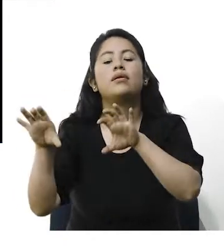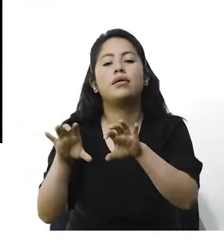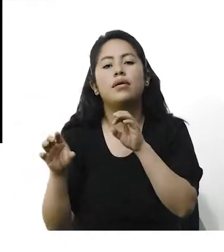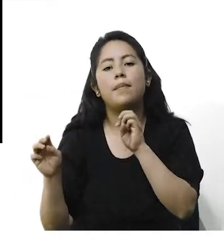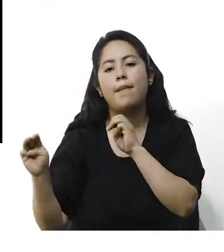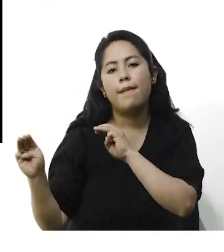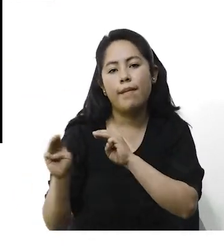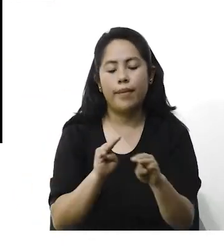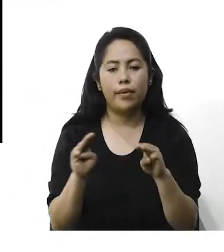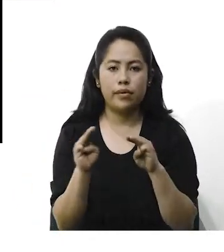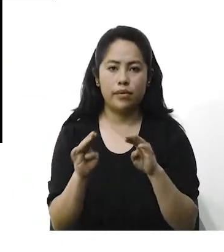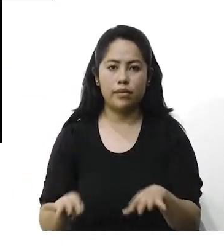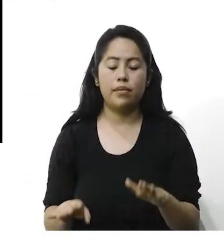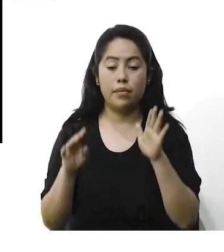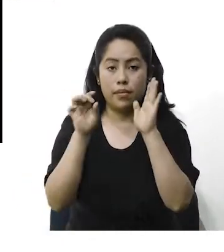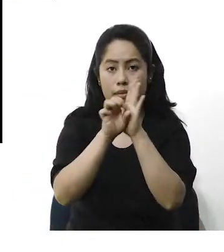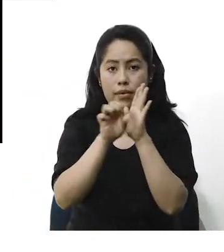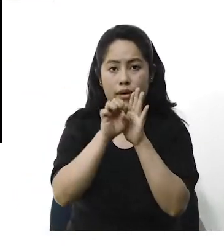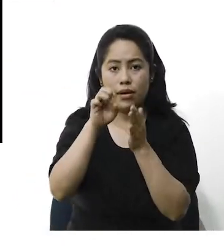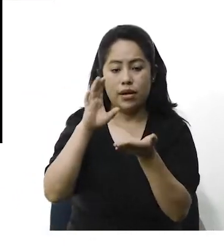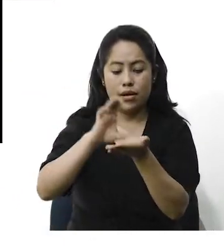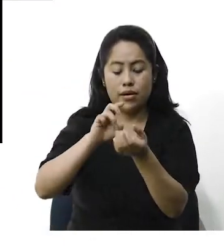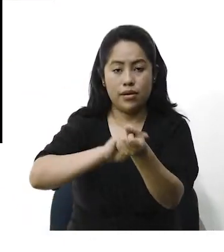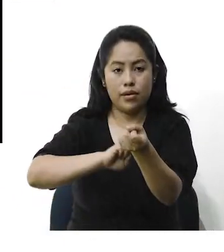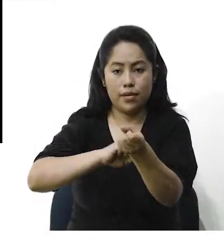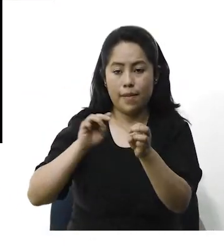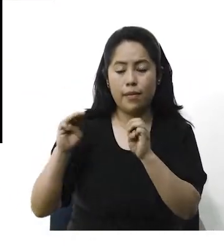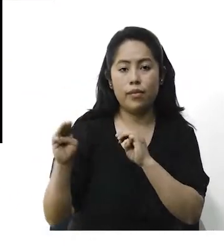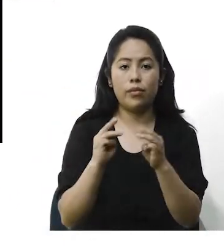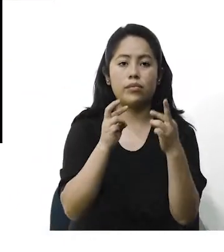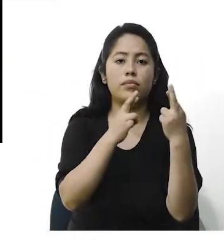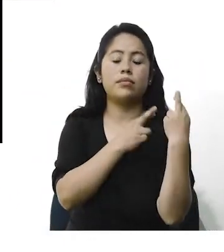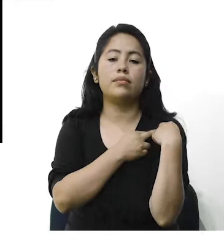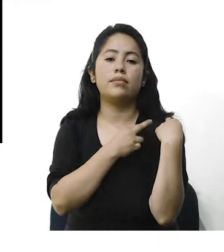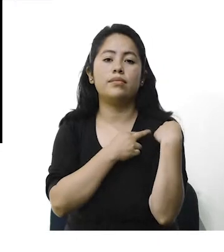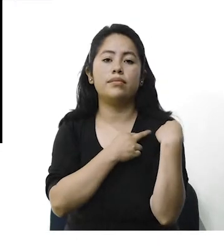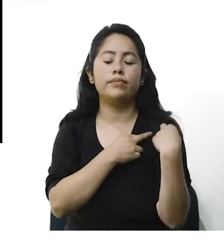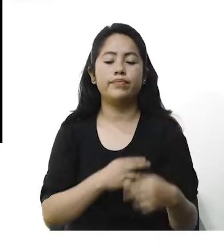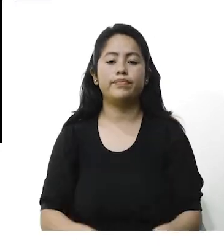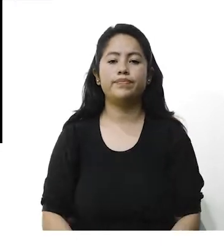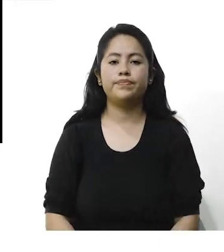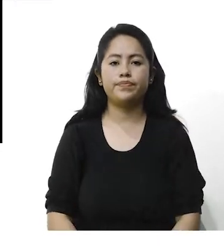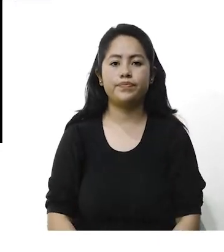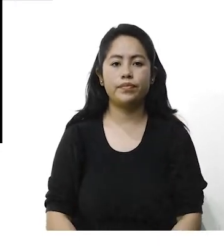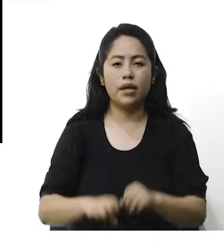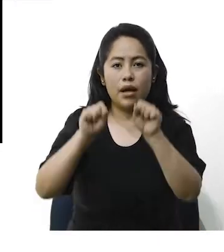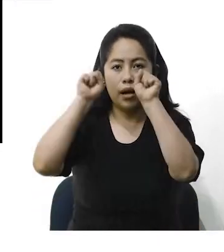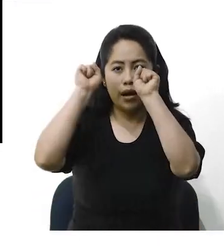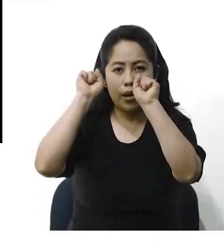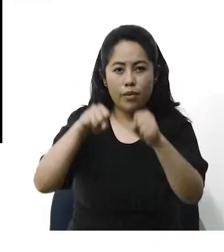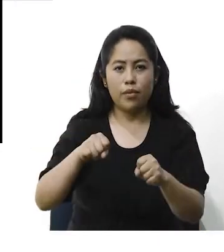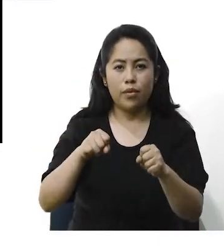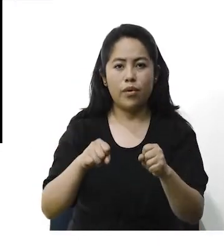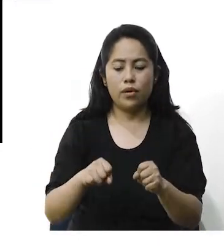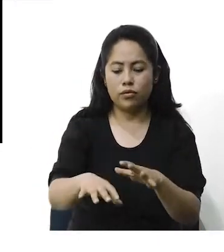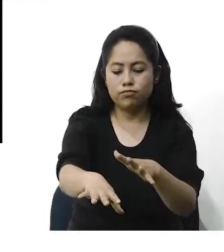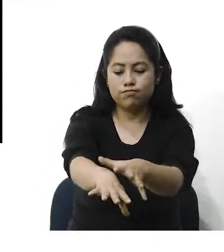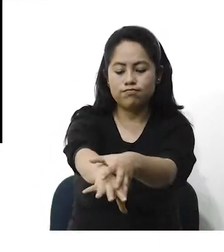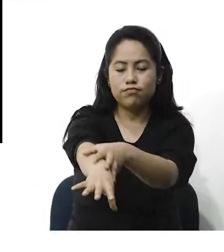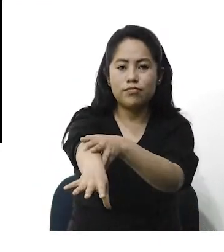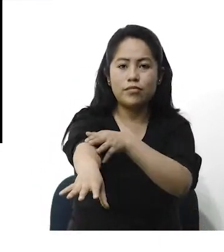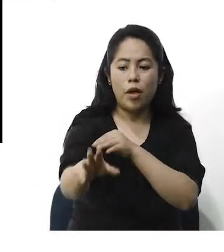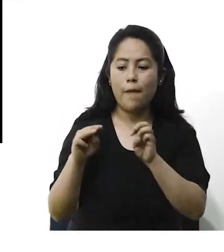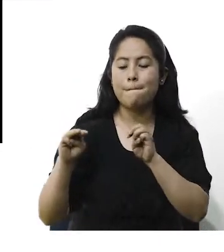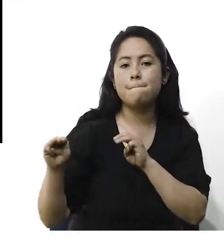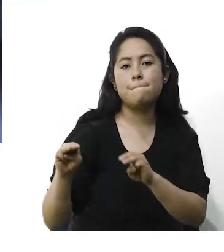ejemplo, estas neuronas motoras son responsables de que podamos levantar la mano,